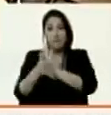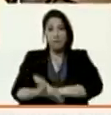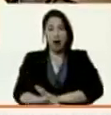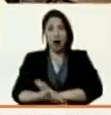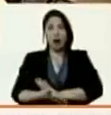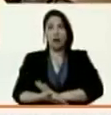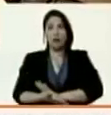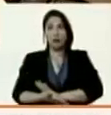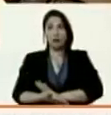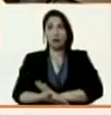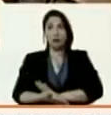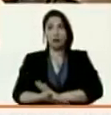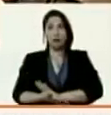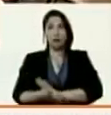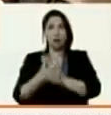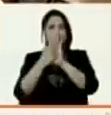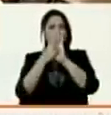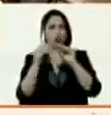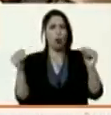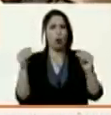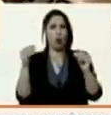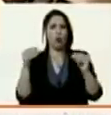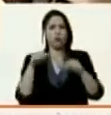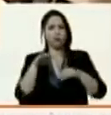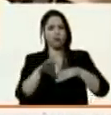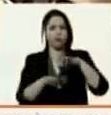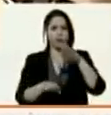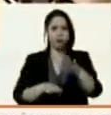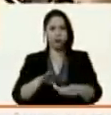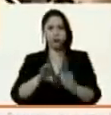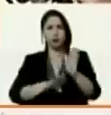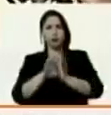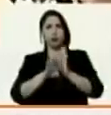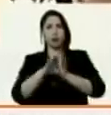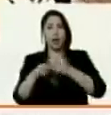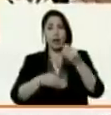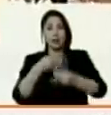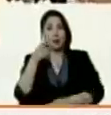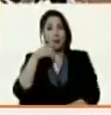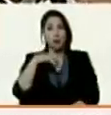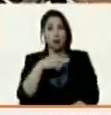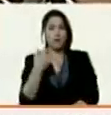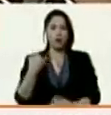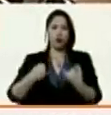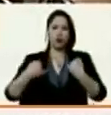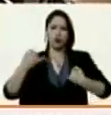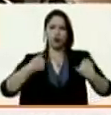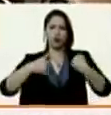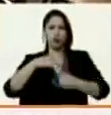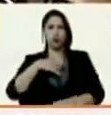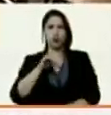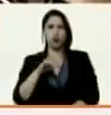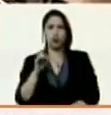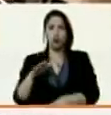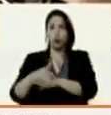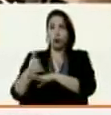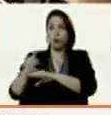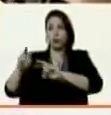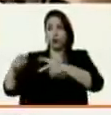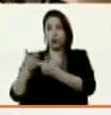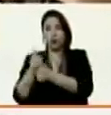debajo todos todos estos avances acerca de los pueblos sufrieran todo lo que pueden sufrir por culpa del neoliberalismo